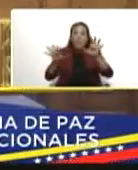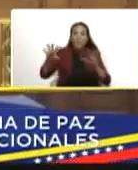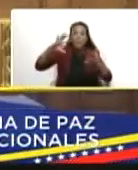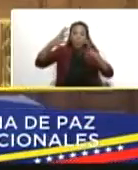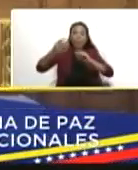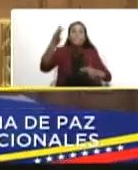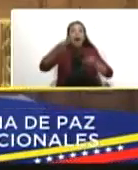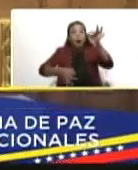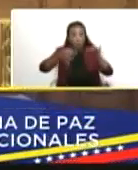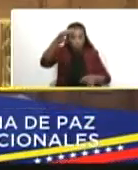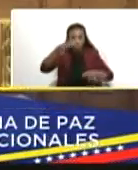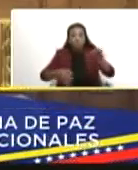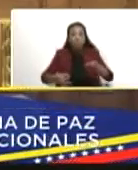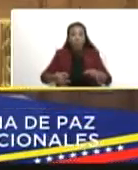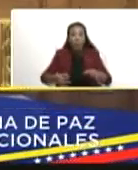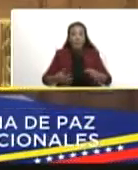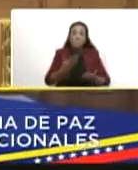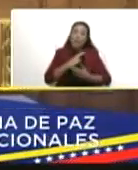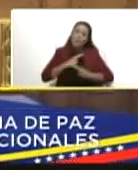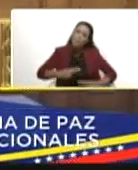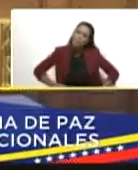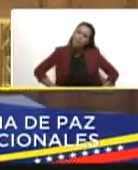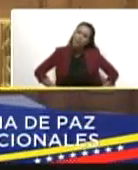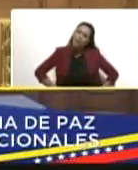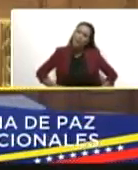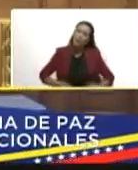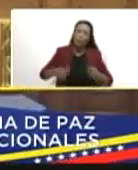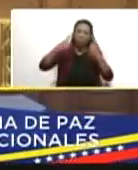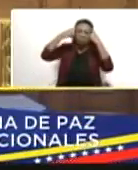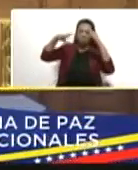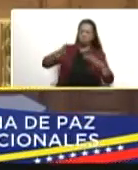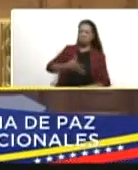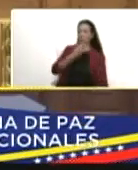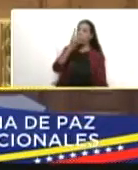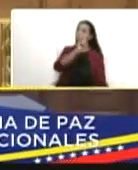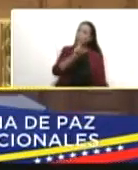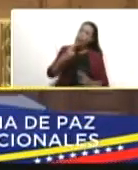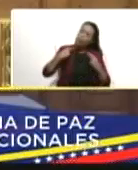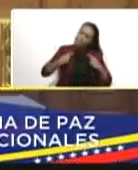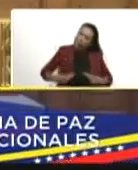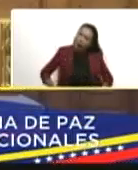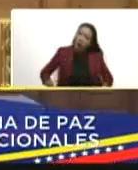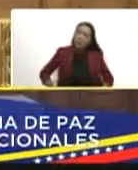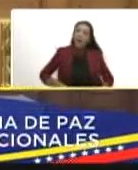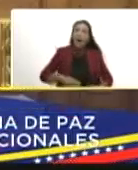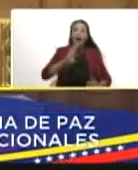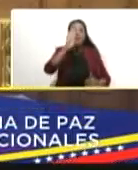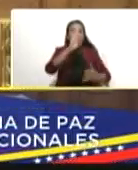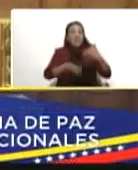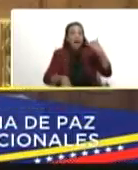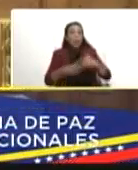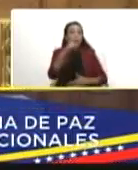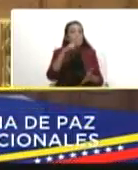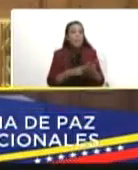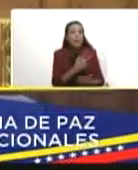más justo y más humano ya a final del